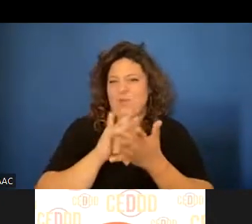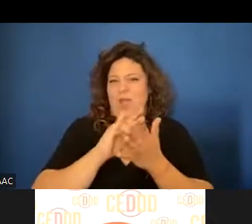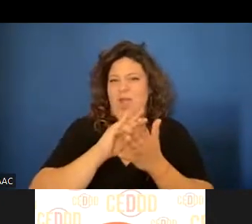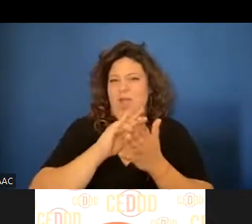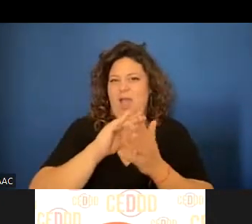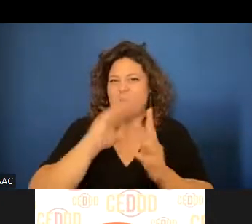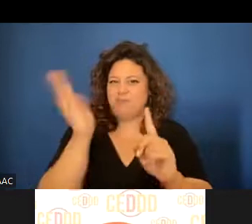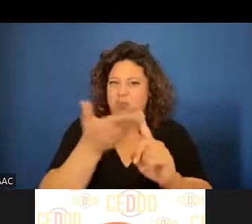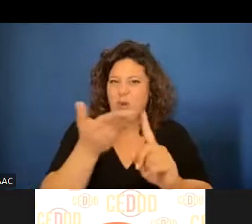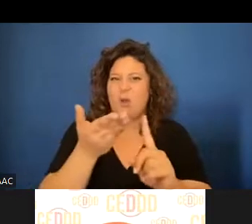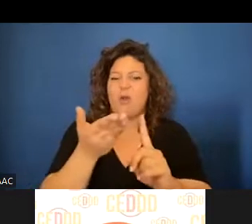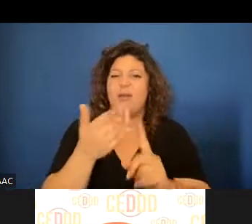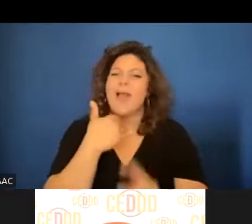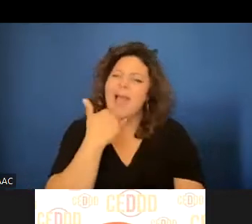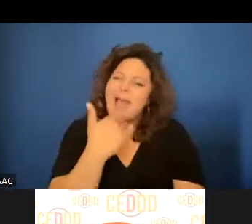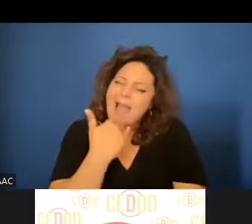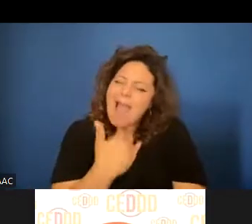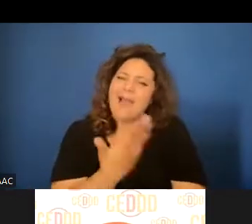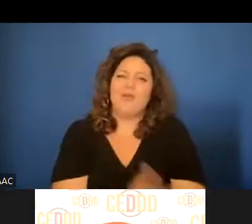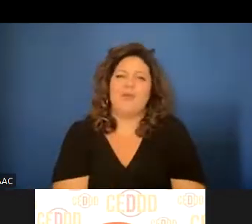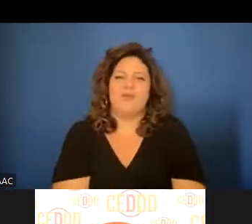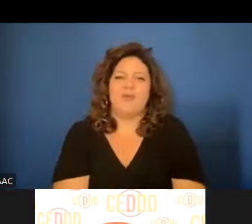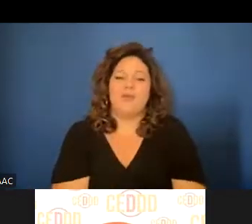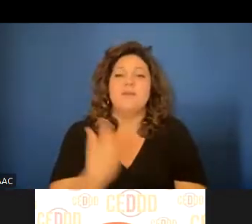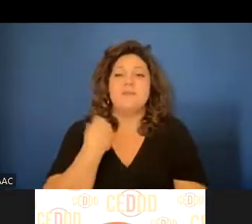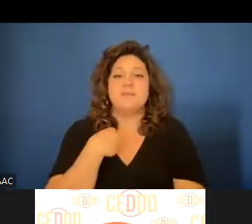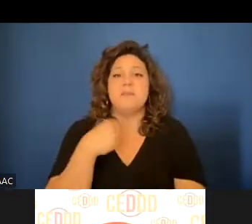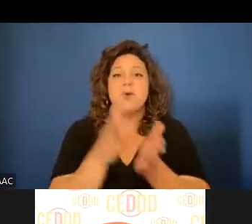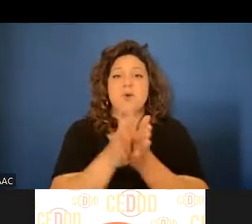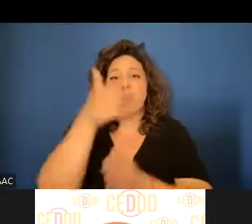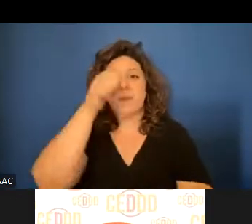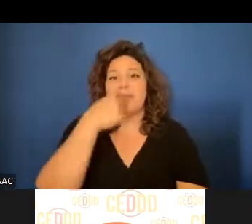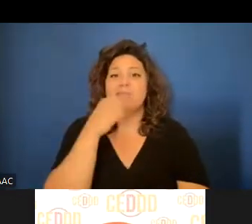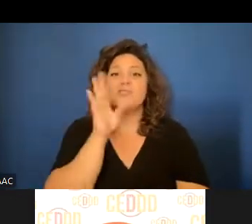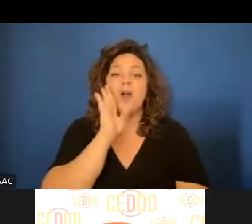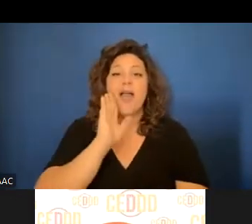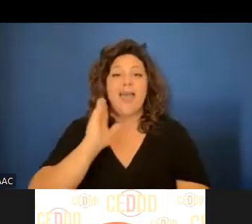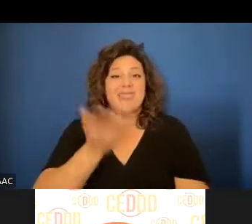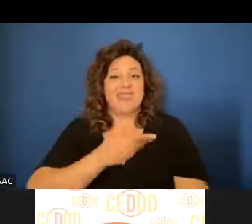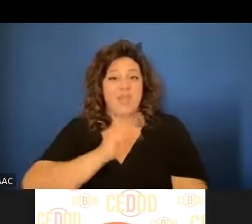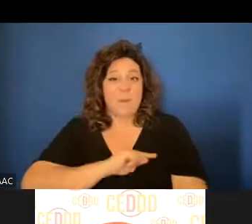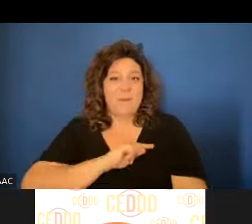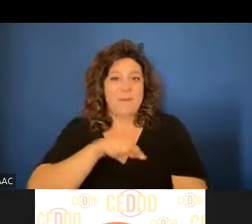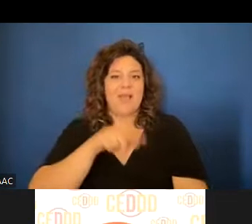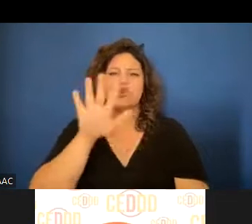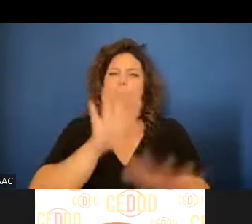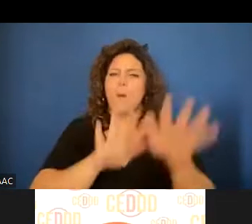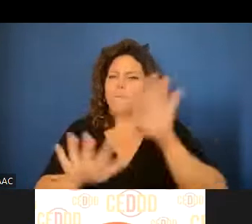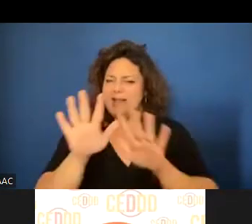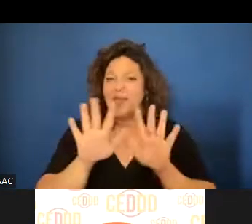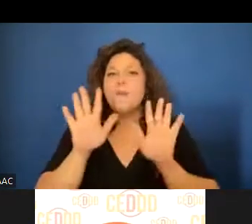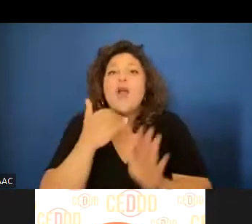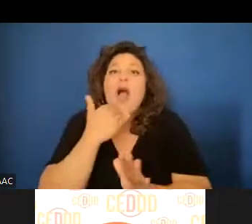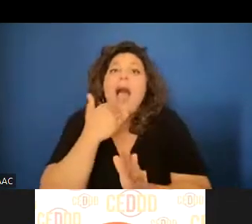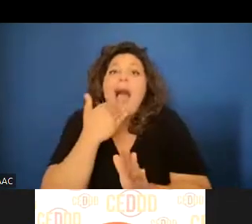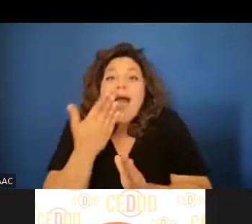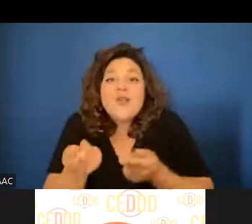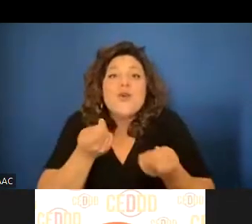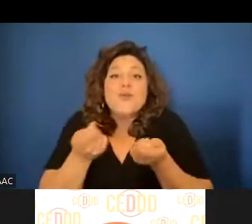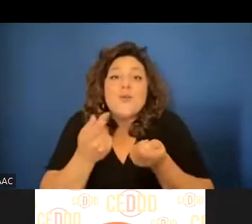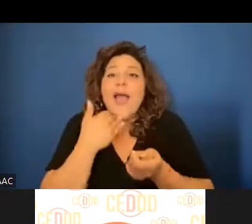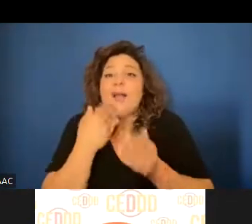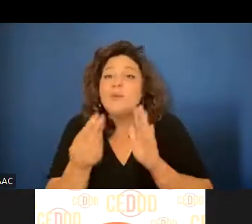pues, una gran discrecionalidad de unos casos a otros, de una provincia a otra, de una comunidad autonómica a otra.